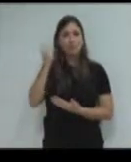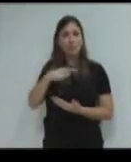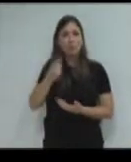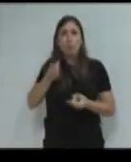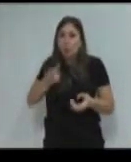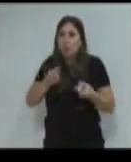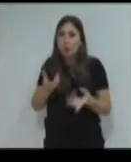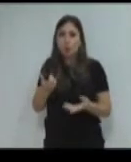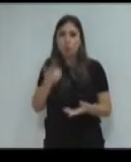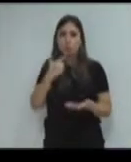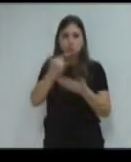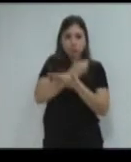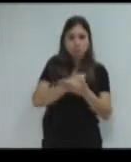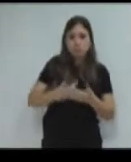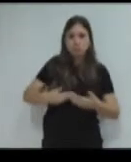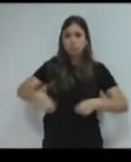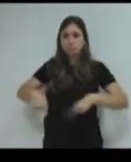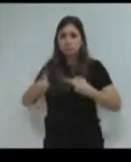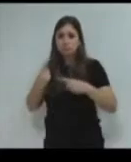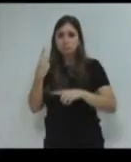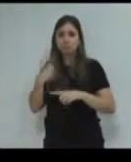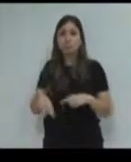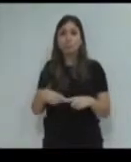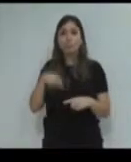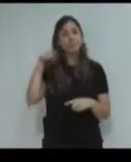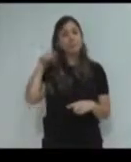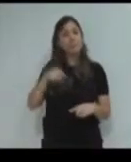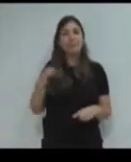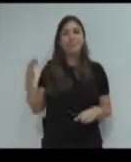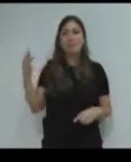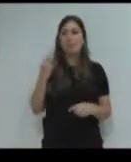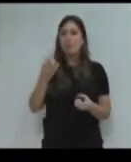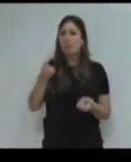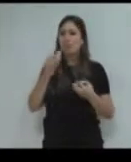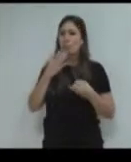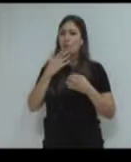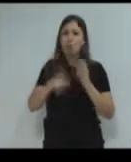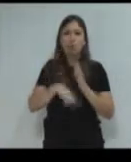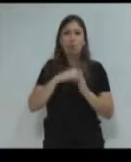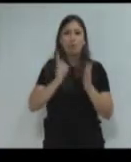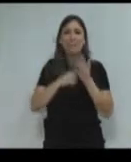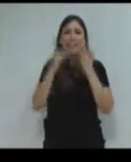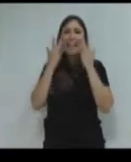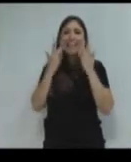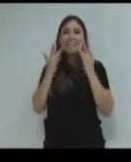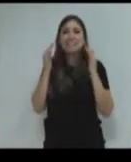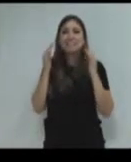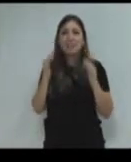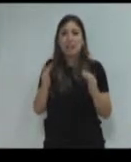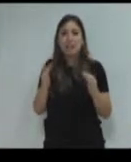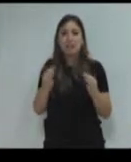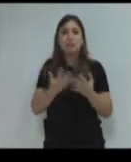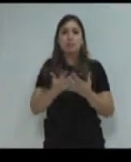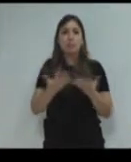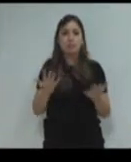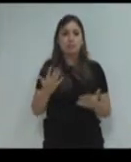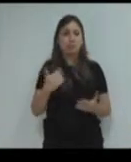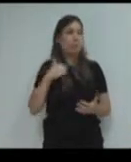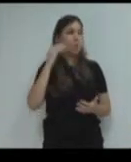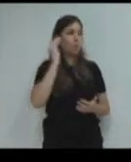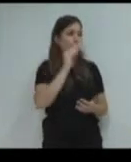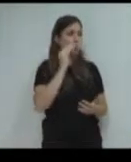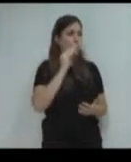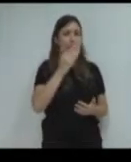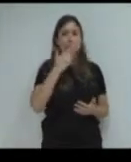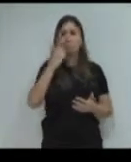Claro. Yo interpreto que en esos casos es que tienen que tener toda la información literal. ¿Cómo se hace? A ver, coméntanos, en una reunión